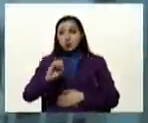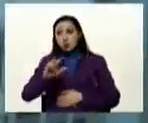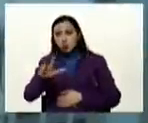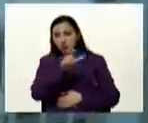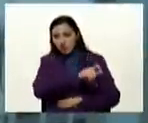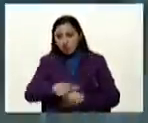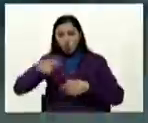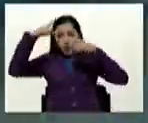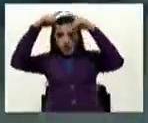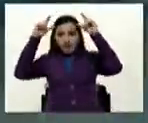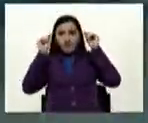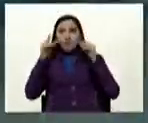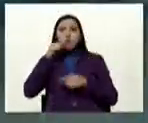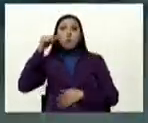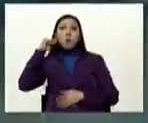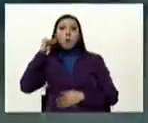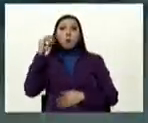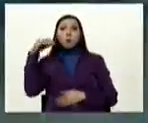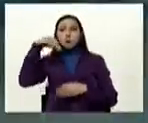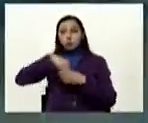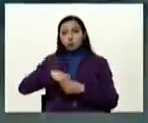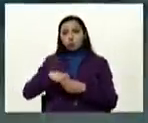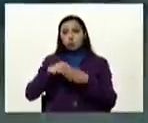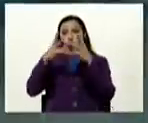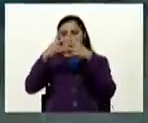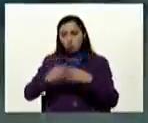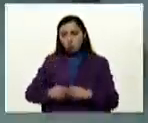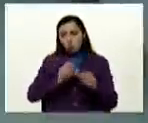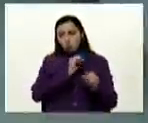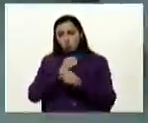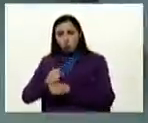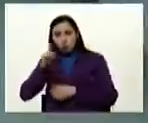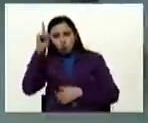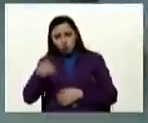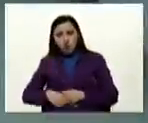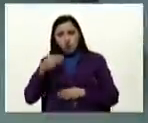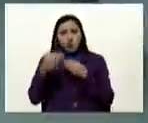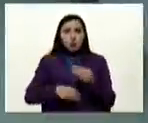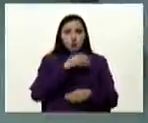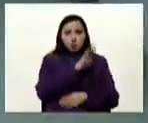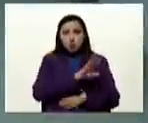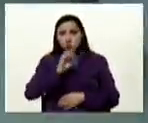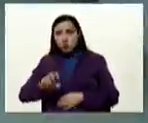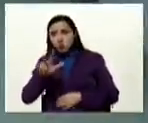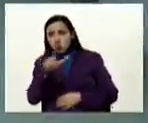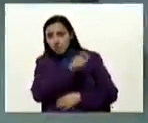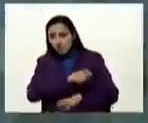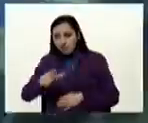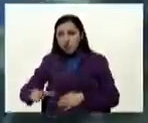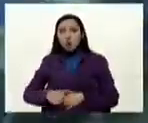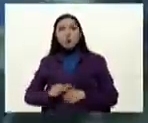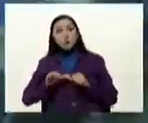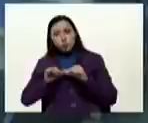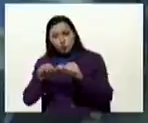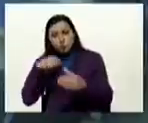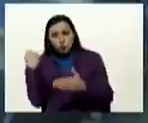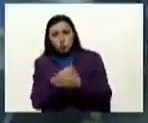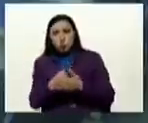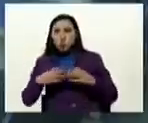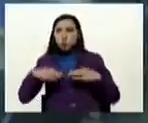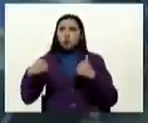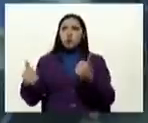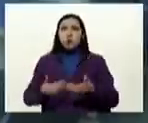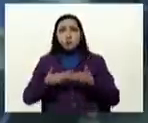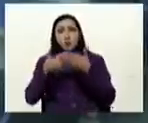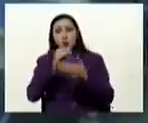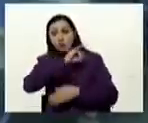enfermeras y enfermeros, y dentro del personal administrativo obrero, 403 hermanos y hermanas que están dispuestos a seguir dando la salud para nuestro pueblo zuliano.